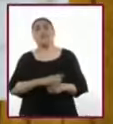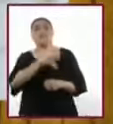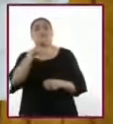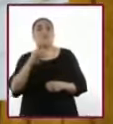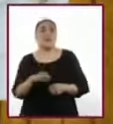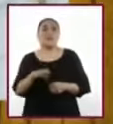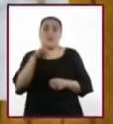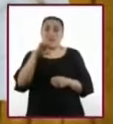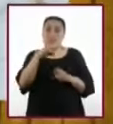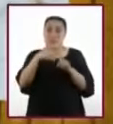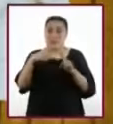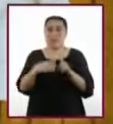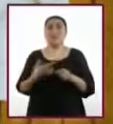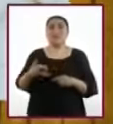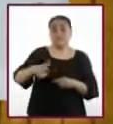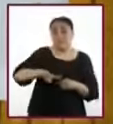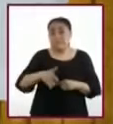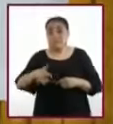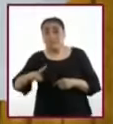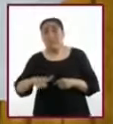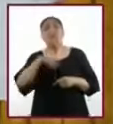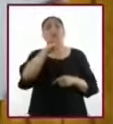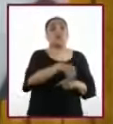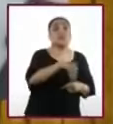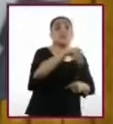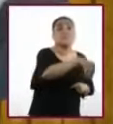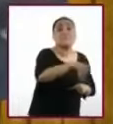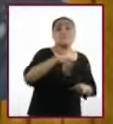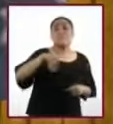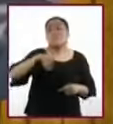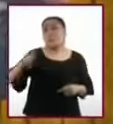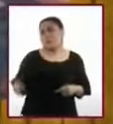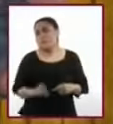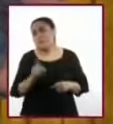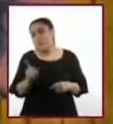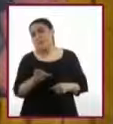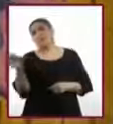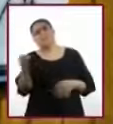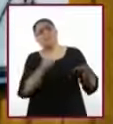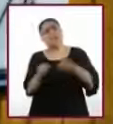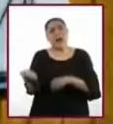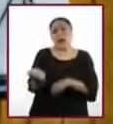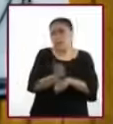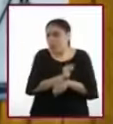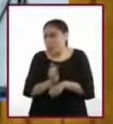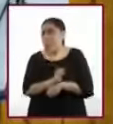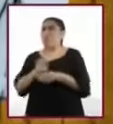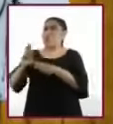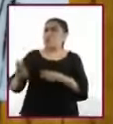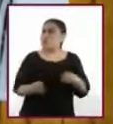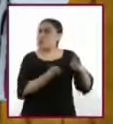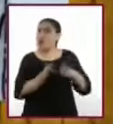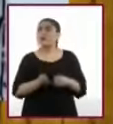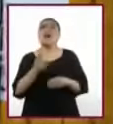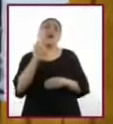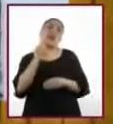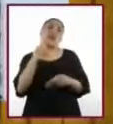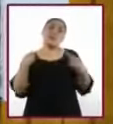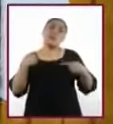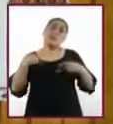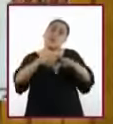los espectáculos con marionetas iban de pueblo en pueblo, llevando actores y músicos quienes entretenían a la gente en plazas